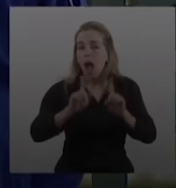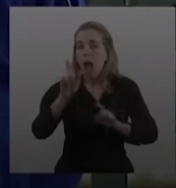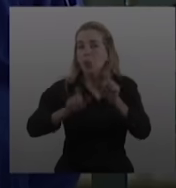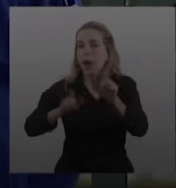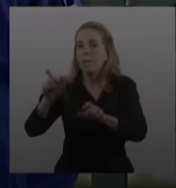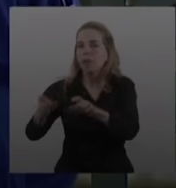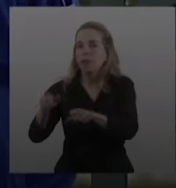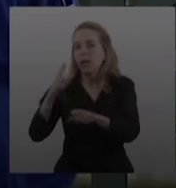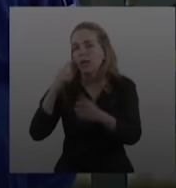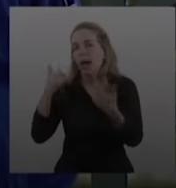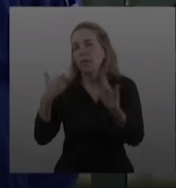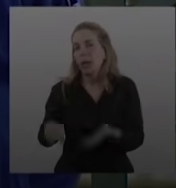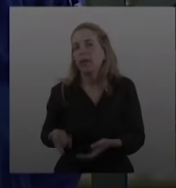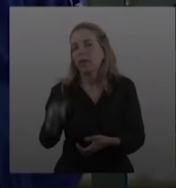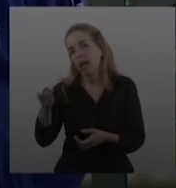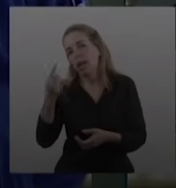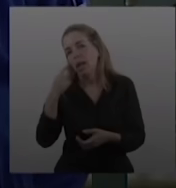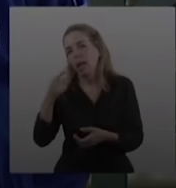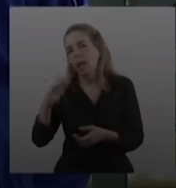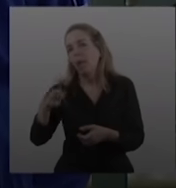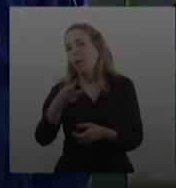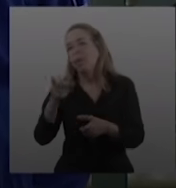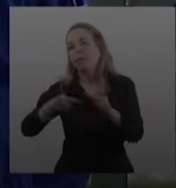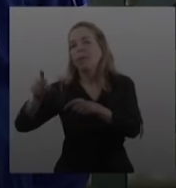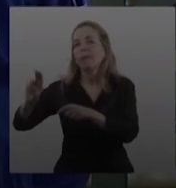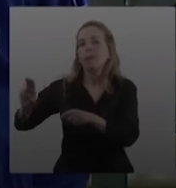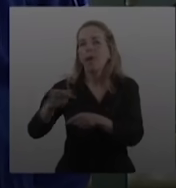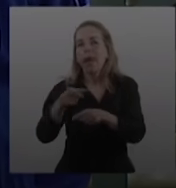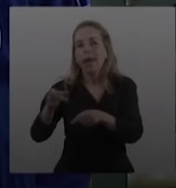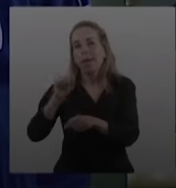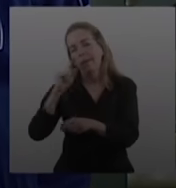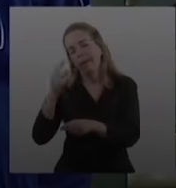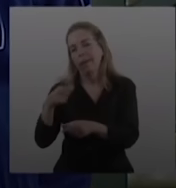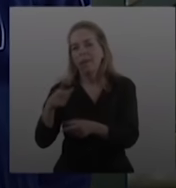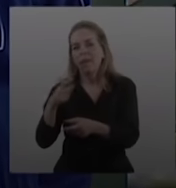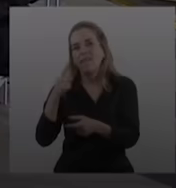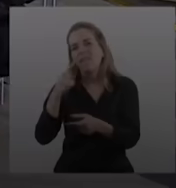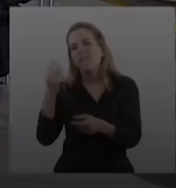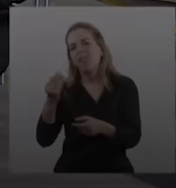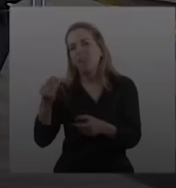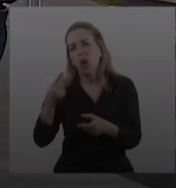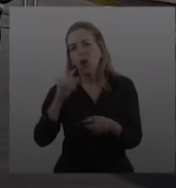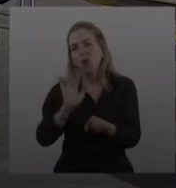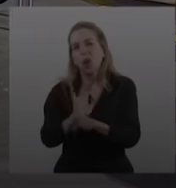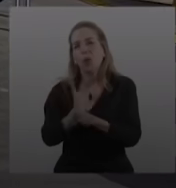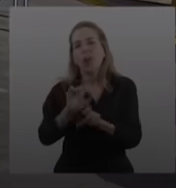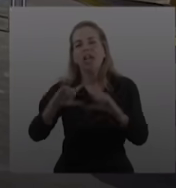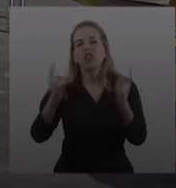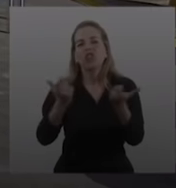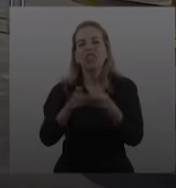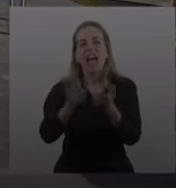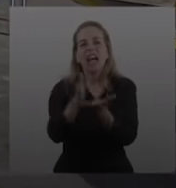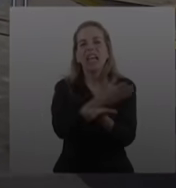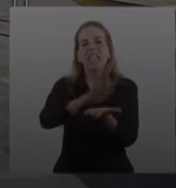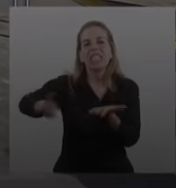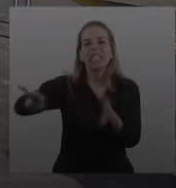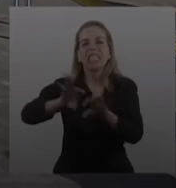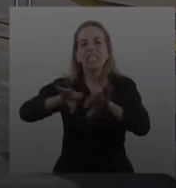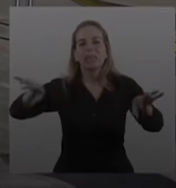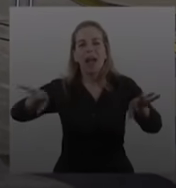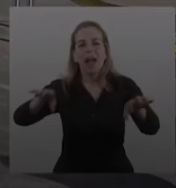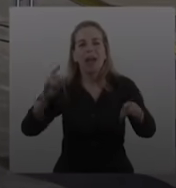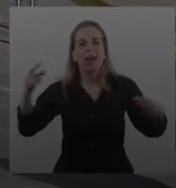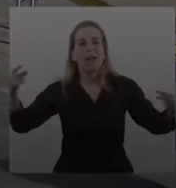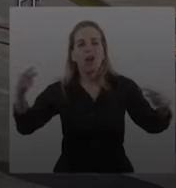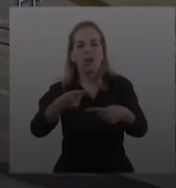muertes negocian, hacen su propio negocio, el negocio de dividirnos, el negocio de ponernos en veredas